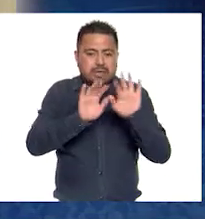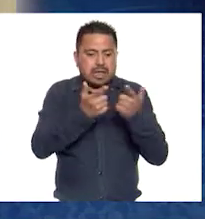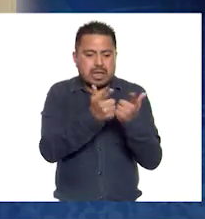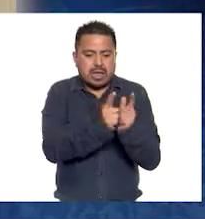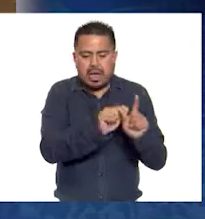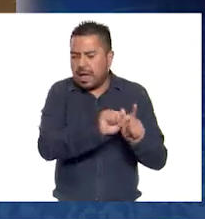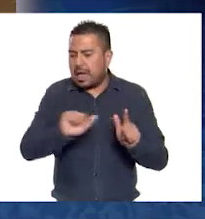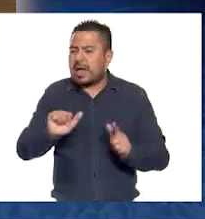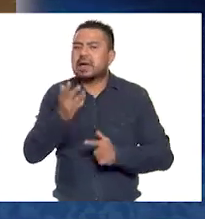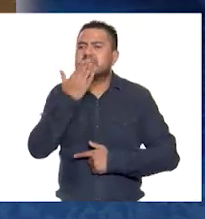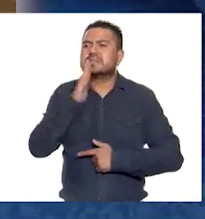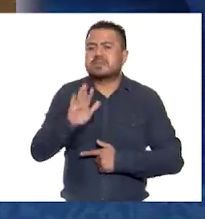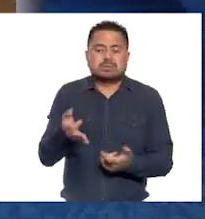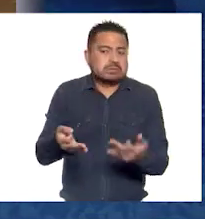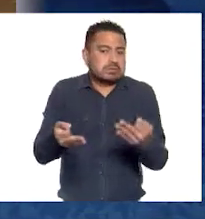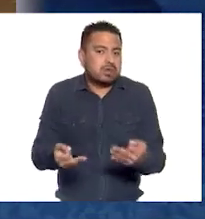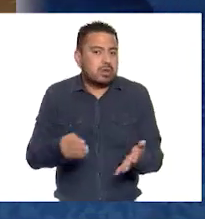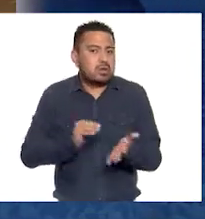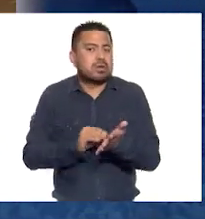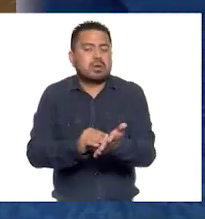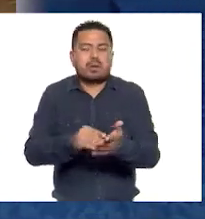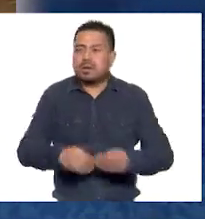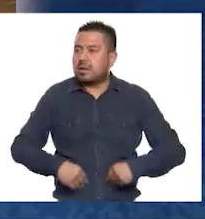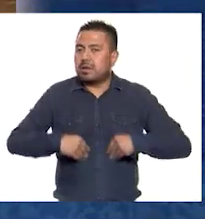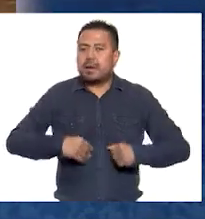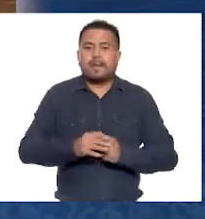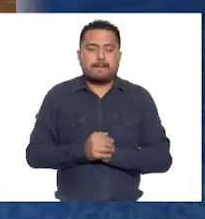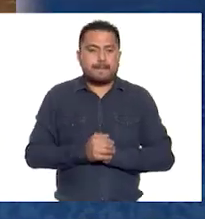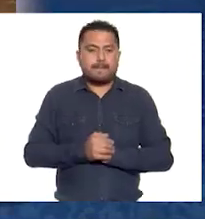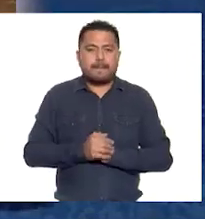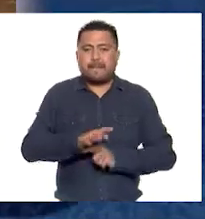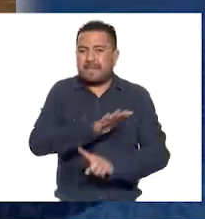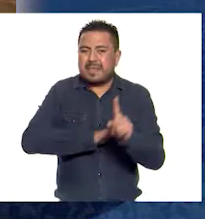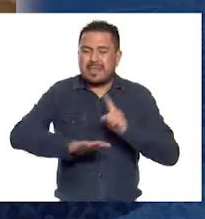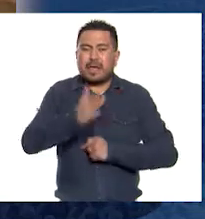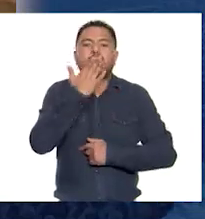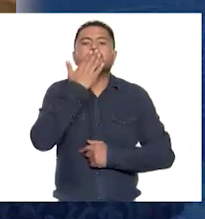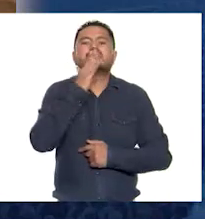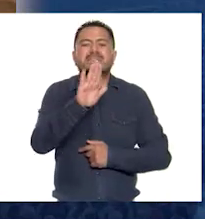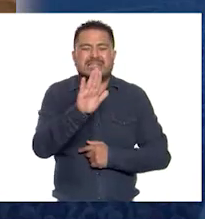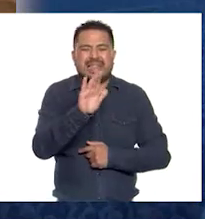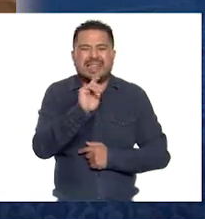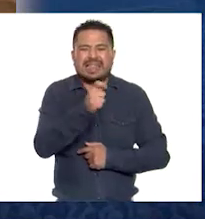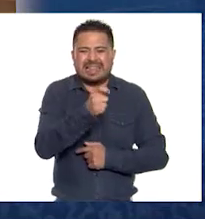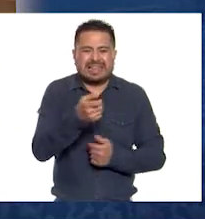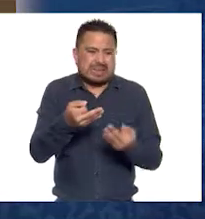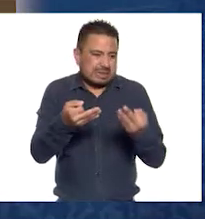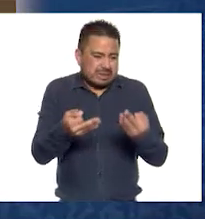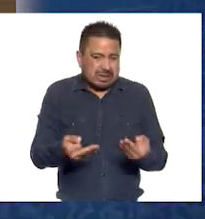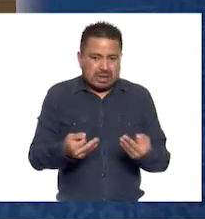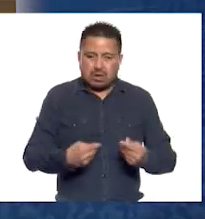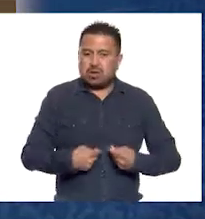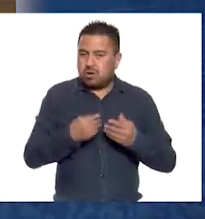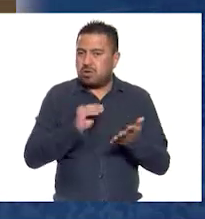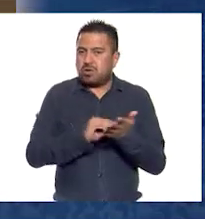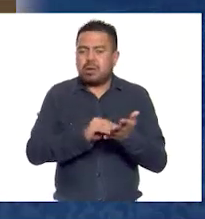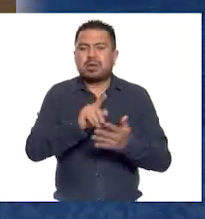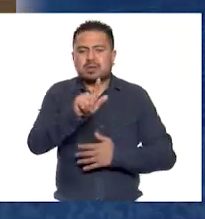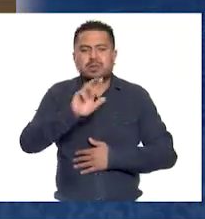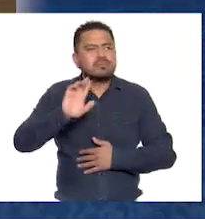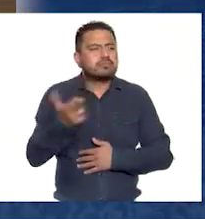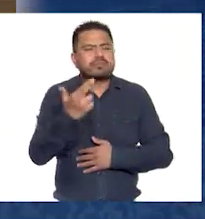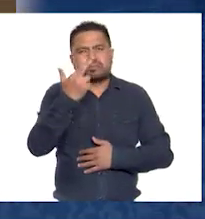al Islam realmente existente. Bueno, los Islam realmente existentes, ¿no?